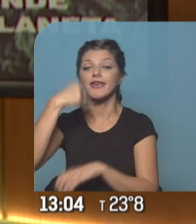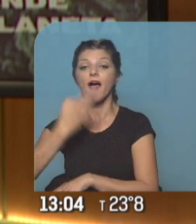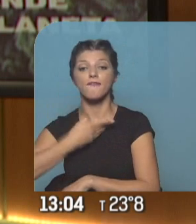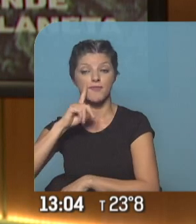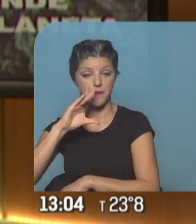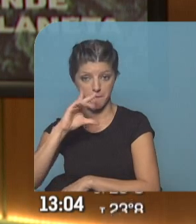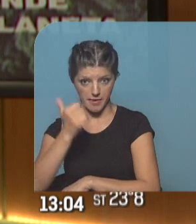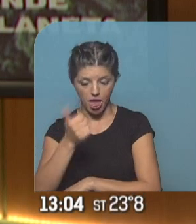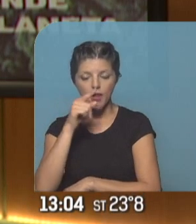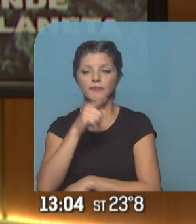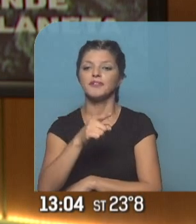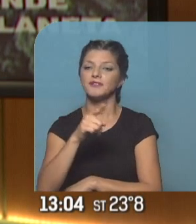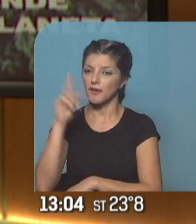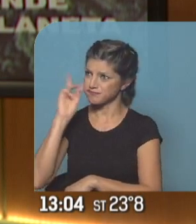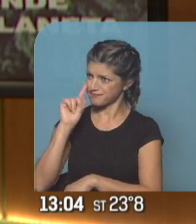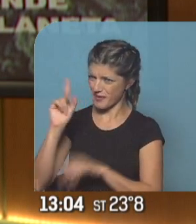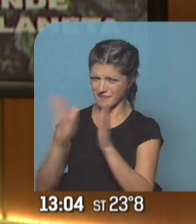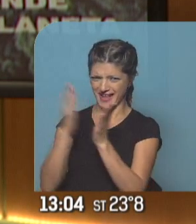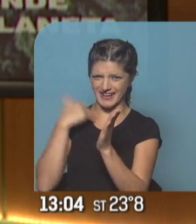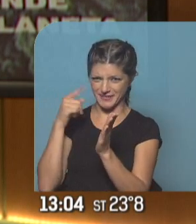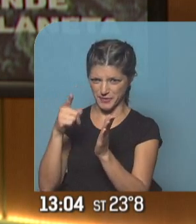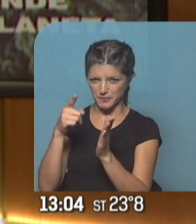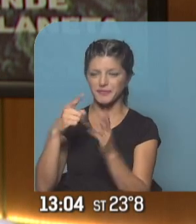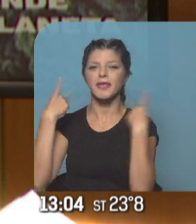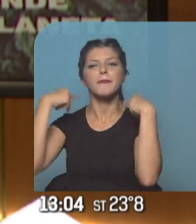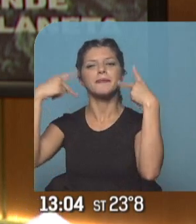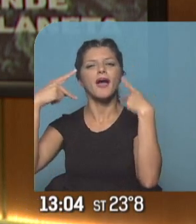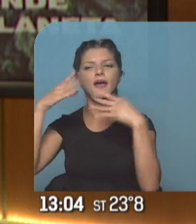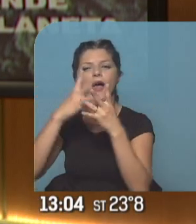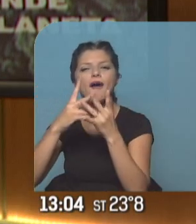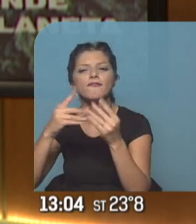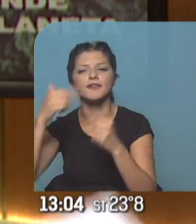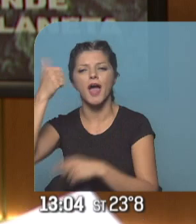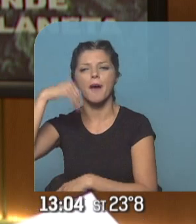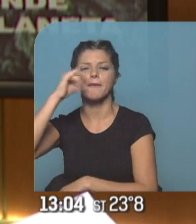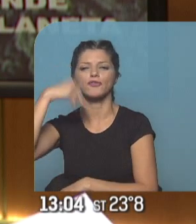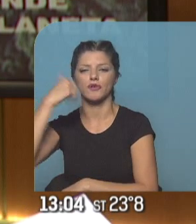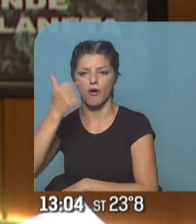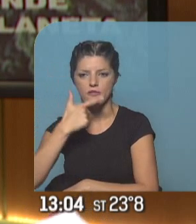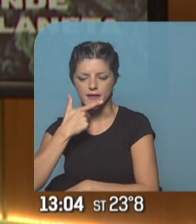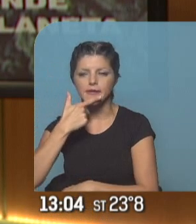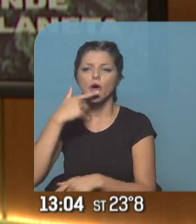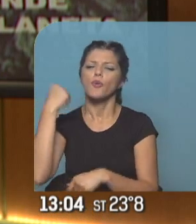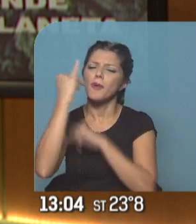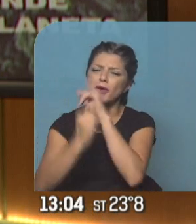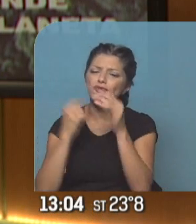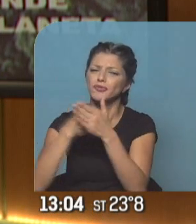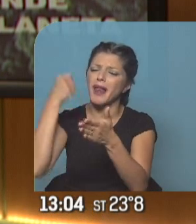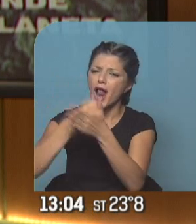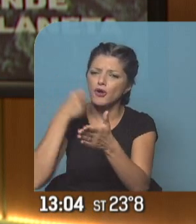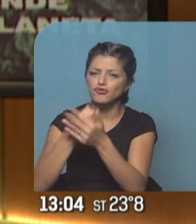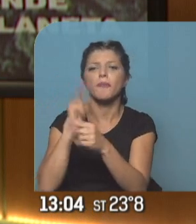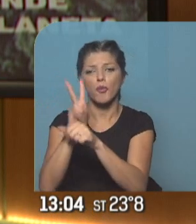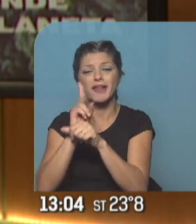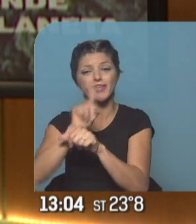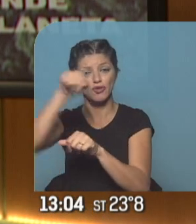de ese libro que se puede ver en algún momento que se llama Viaje al fin del Amazonas, crónica de la lucha por la selva de la que depende la vida en el planeta.